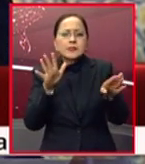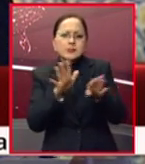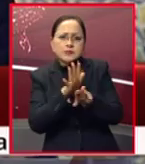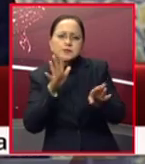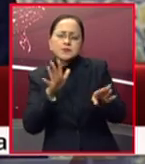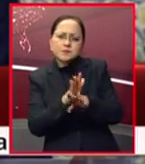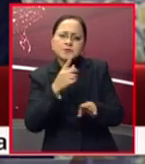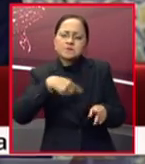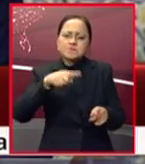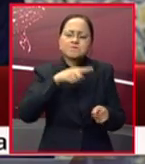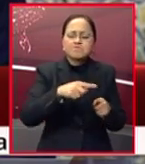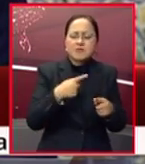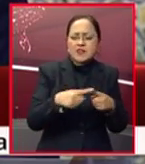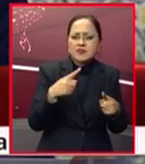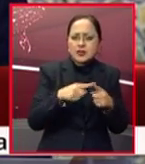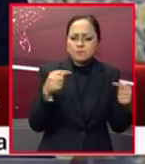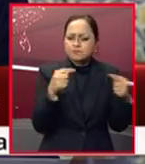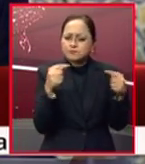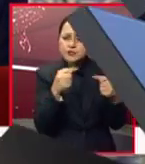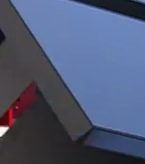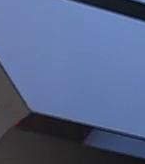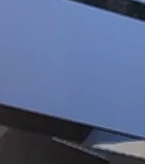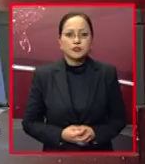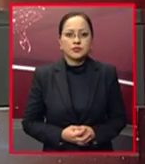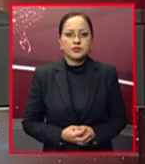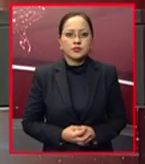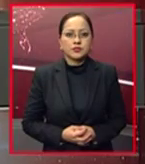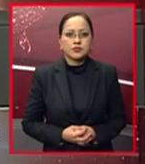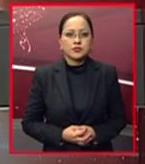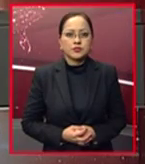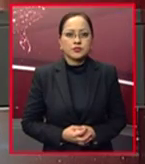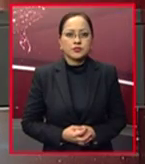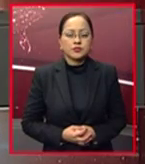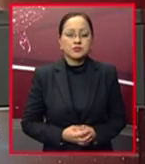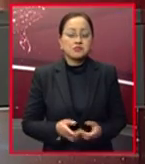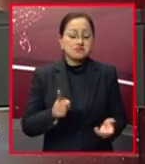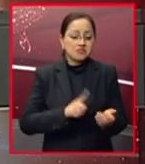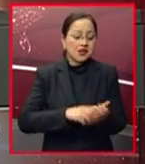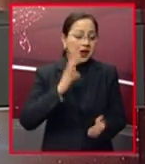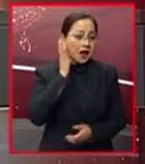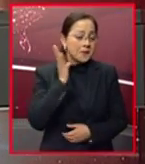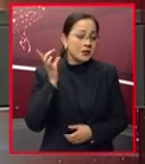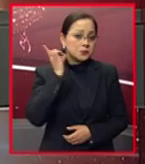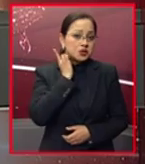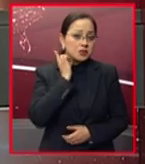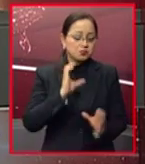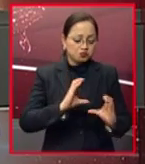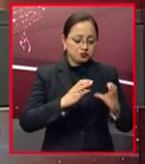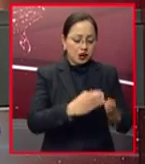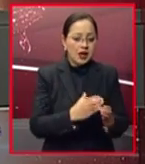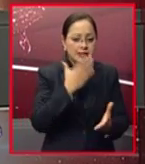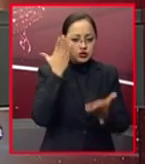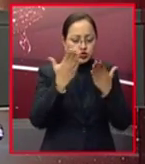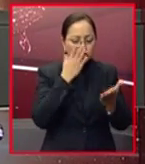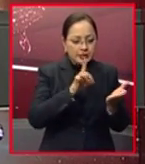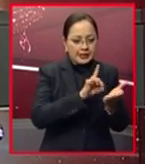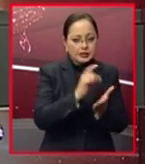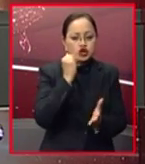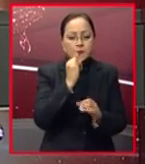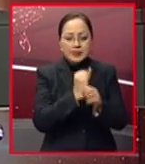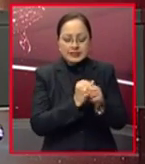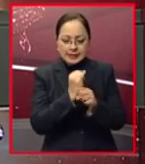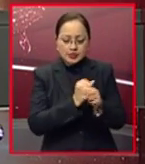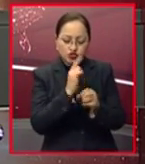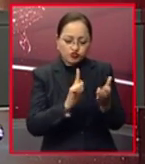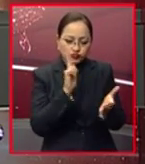tensiones y contradicciones de la política. Y ya en la Cámara de Diputados, el Centro de Estudios de Derecho e Investigaciones